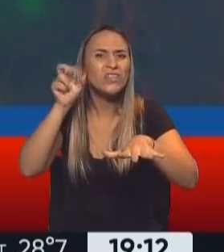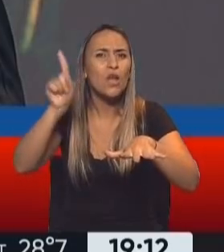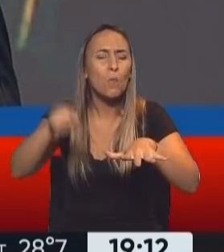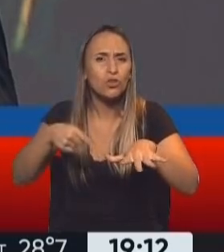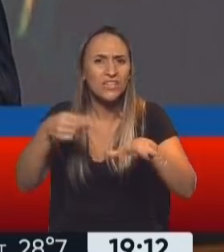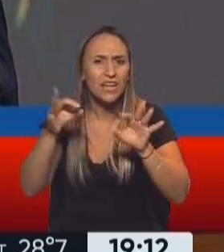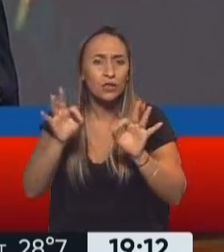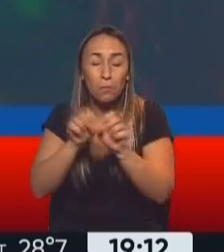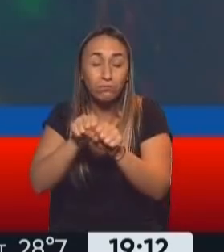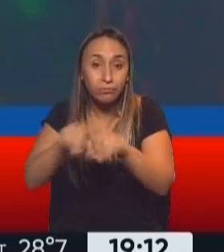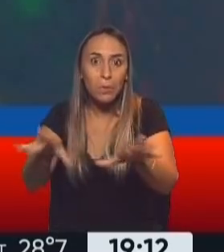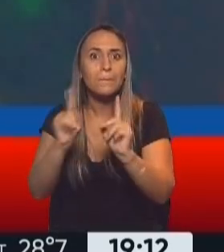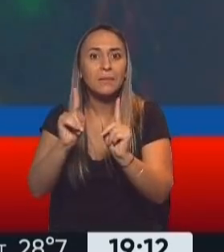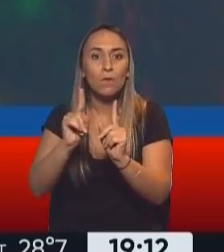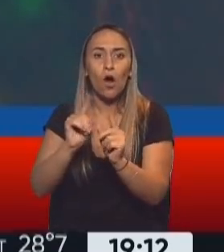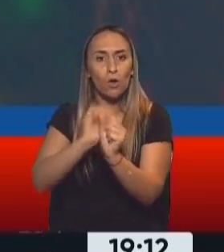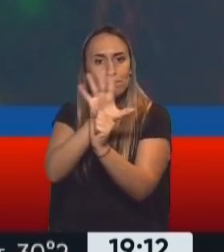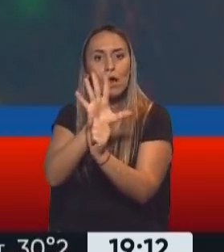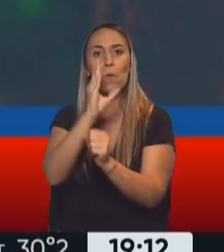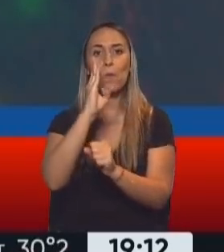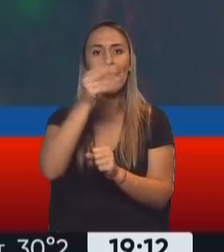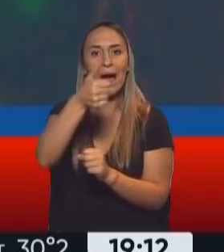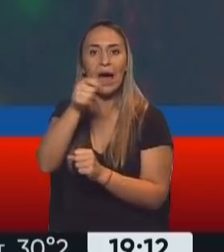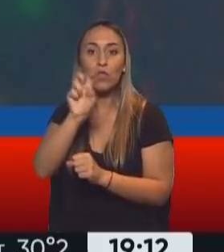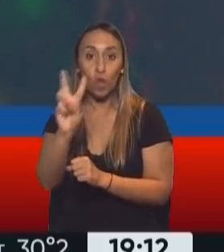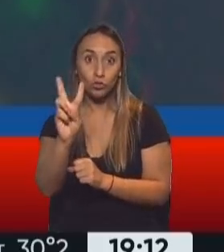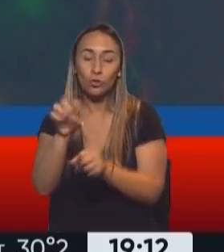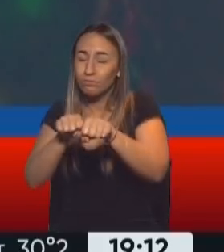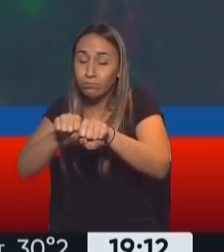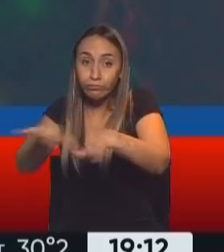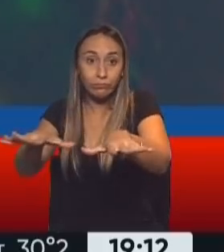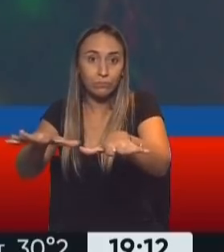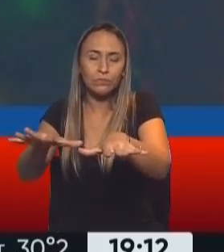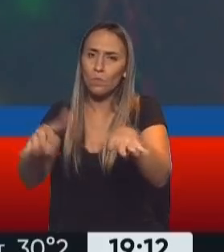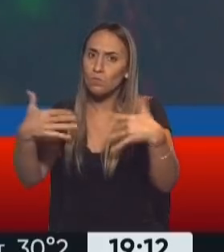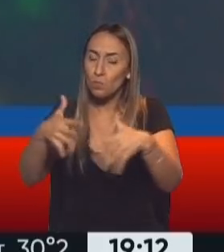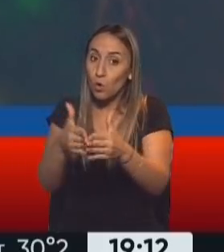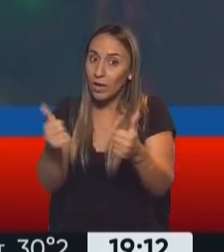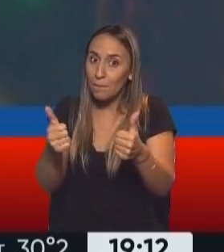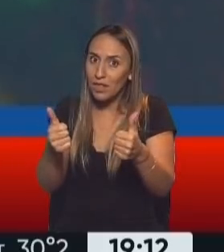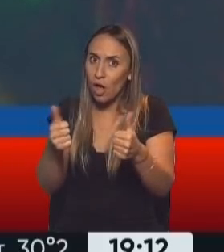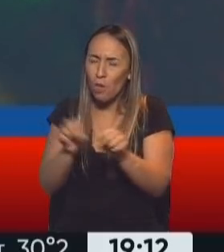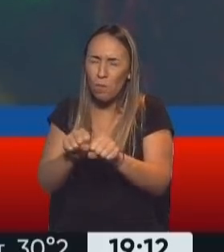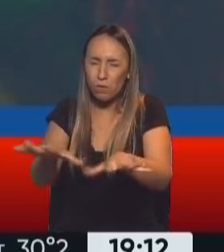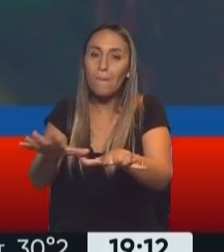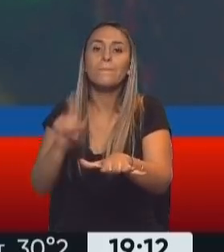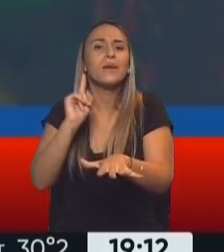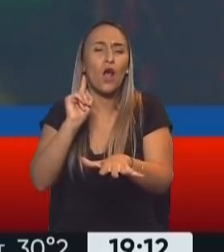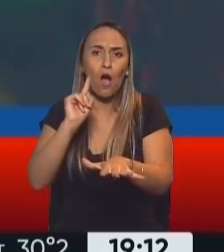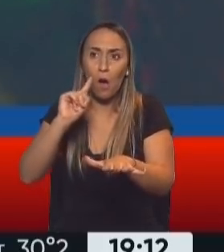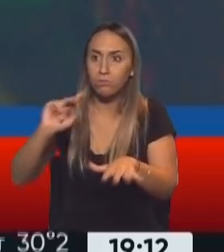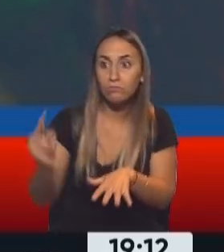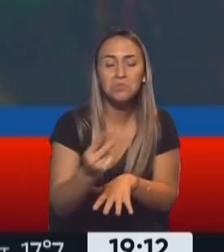infectados con esa subvariante. Muy contagiosa, aparentemente no más letal.